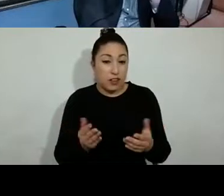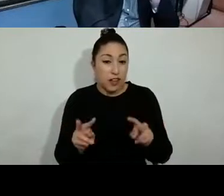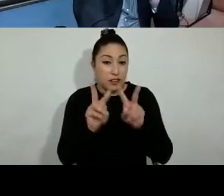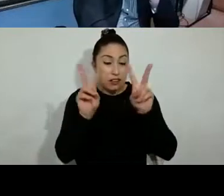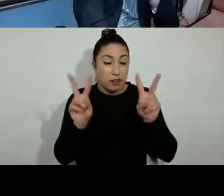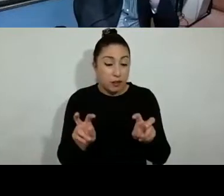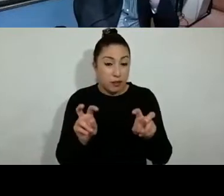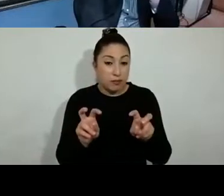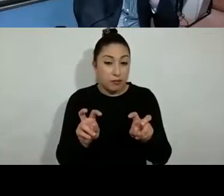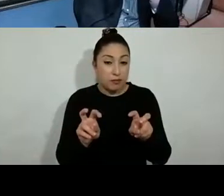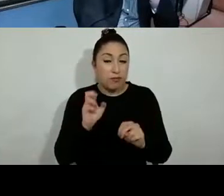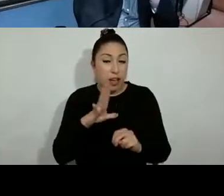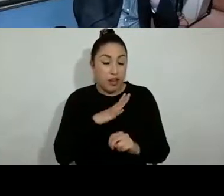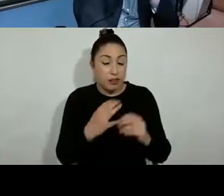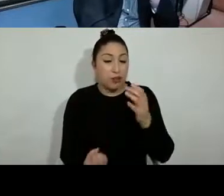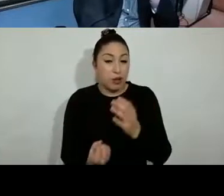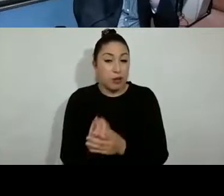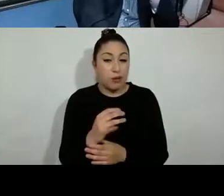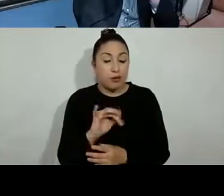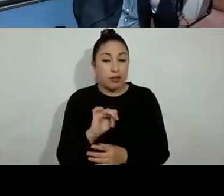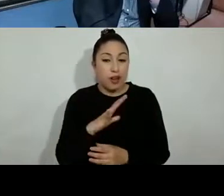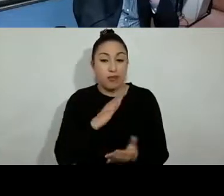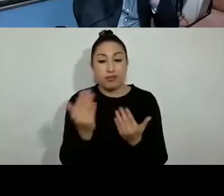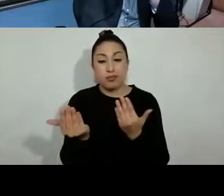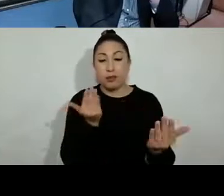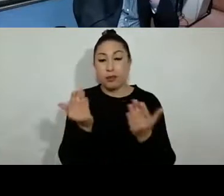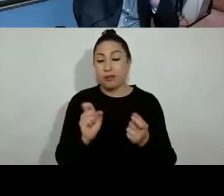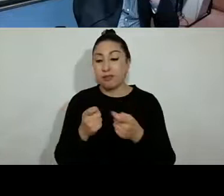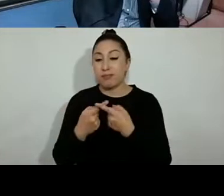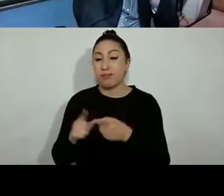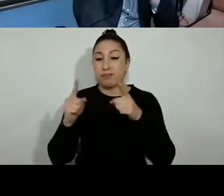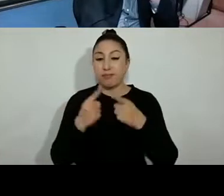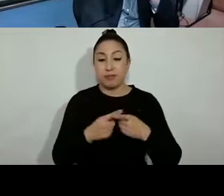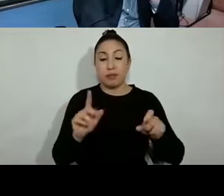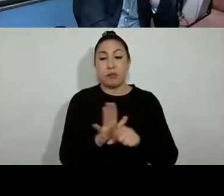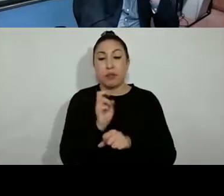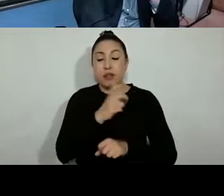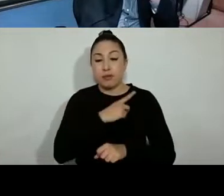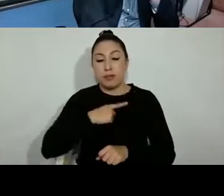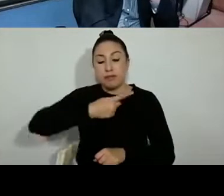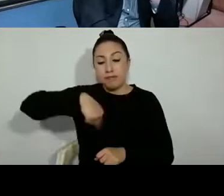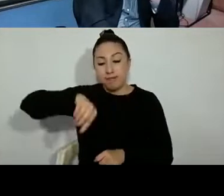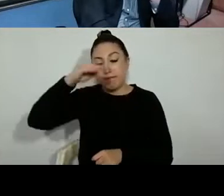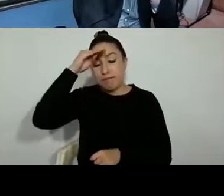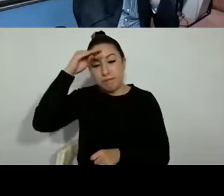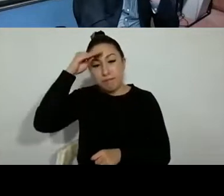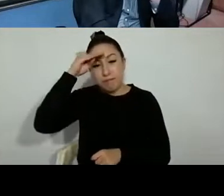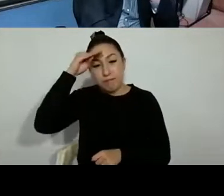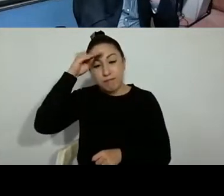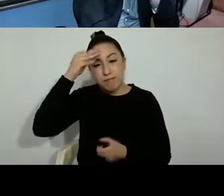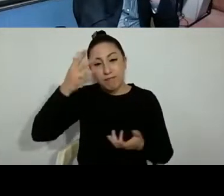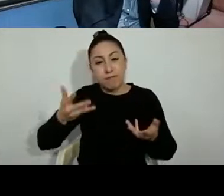nos diluye estas variables y nos hace pensarlas con una